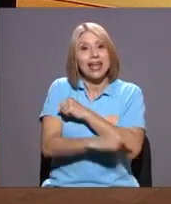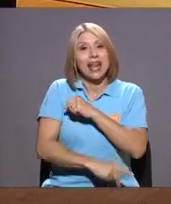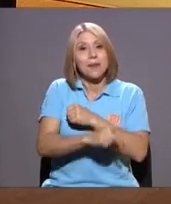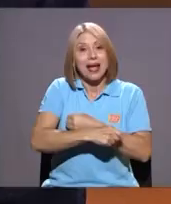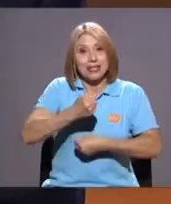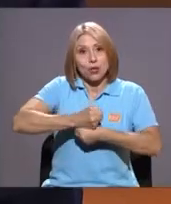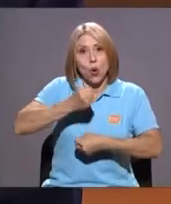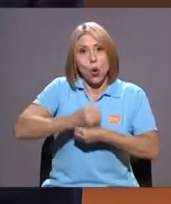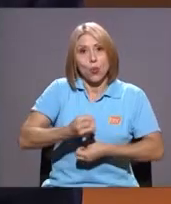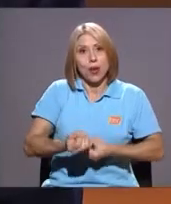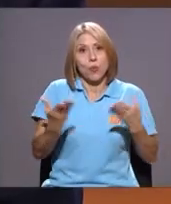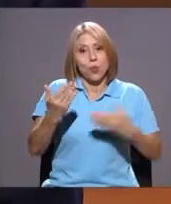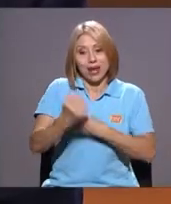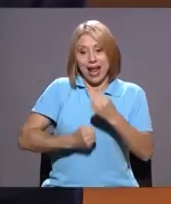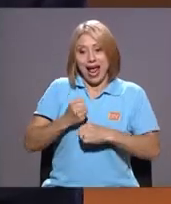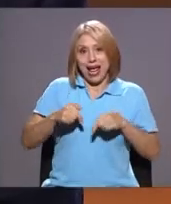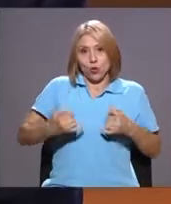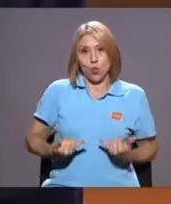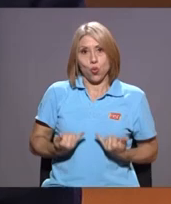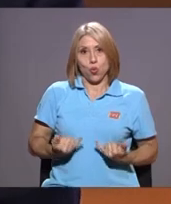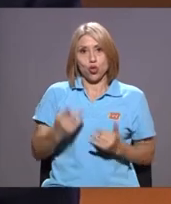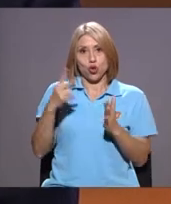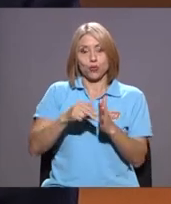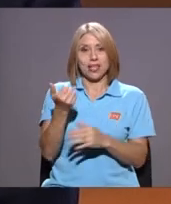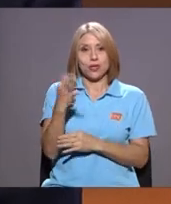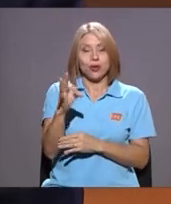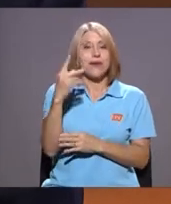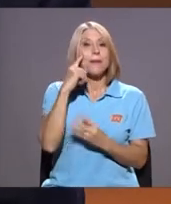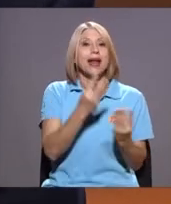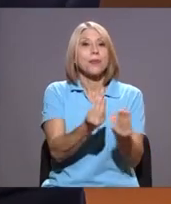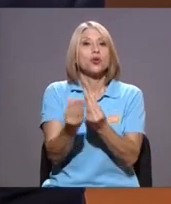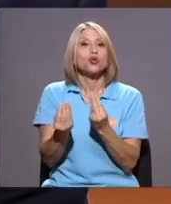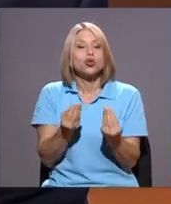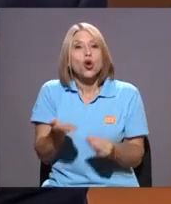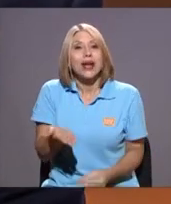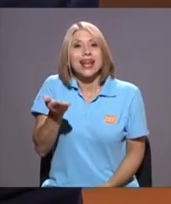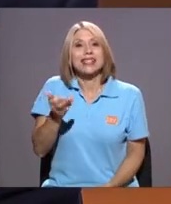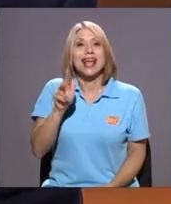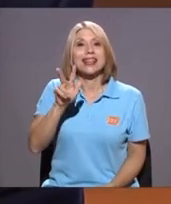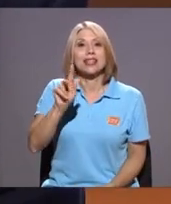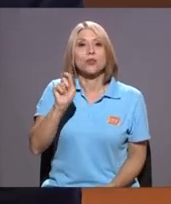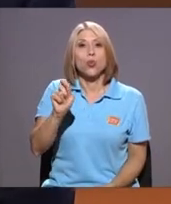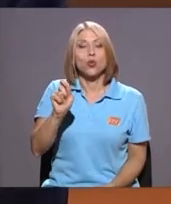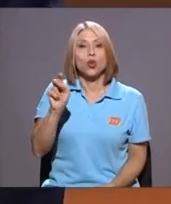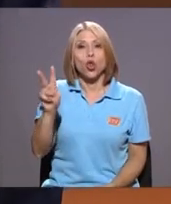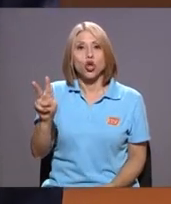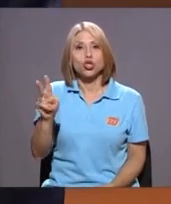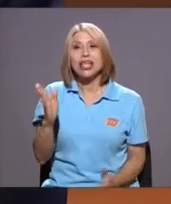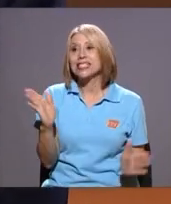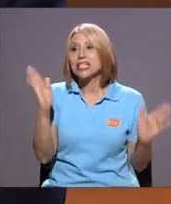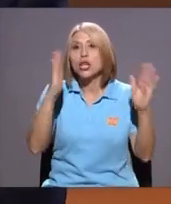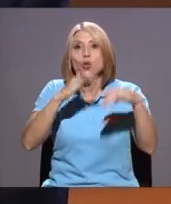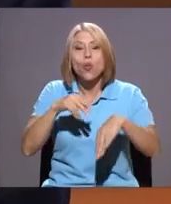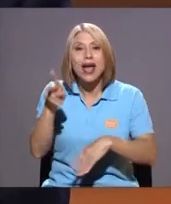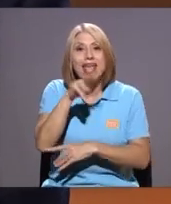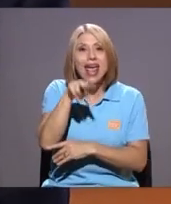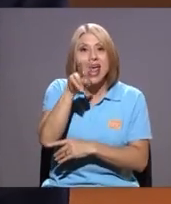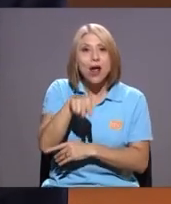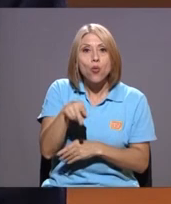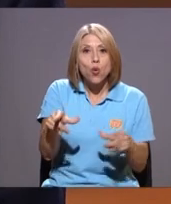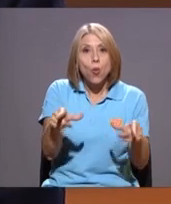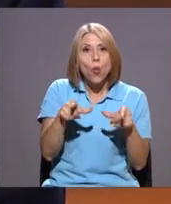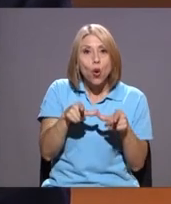2019 para que la producción crezca 3.2 y si no hay eurobonos el país nos dice el banco central